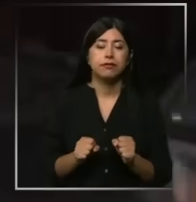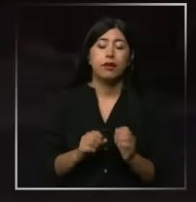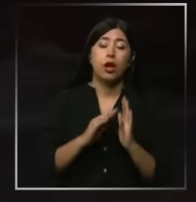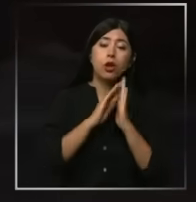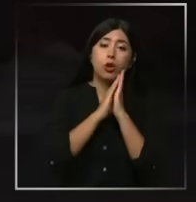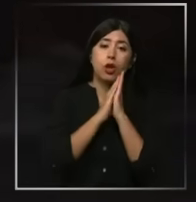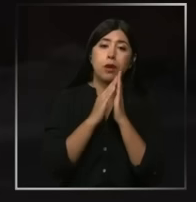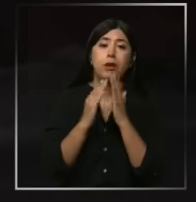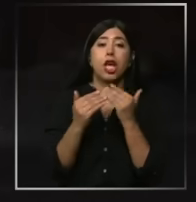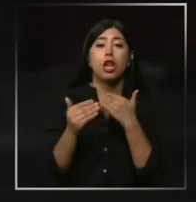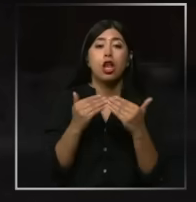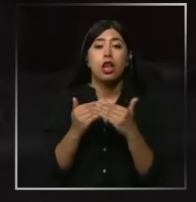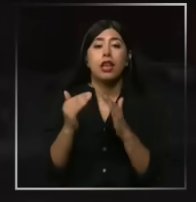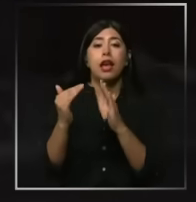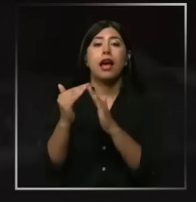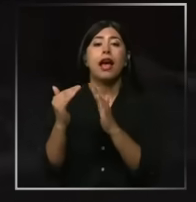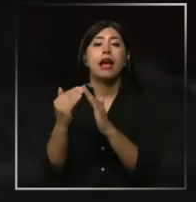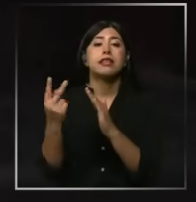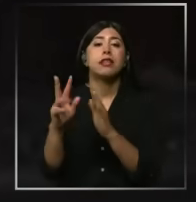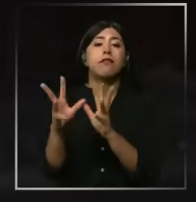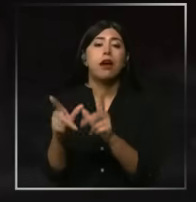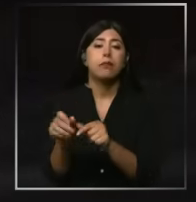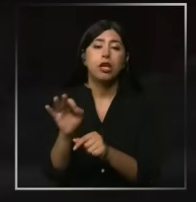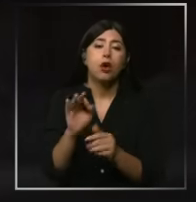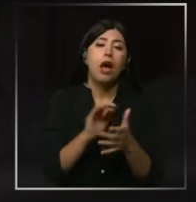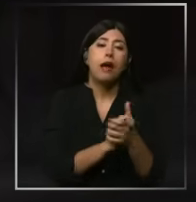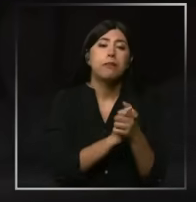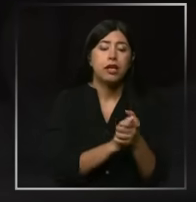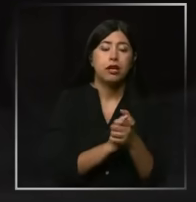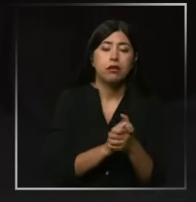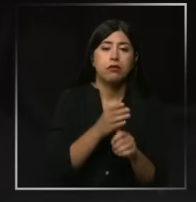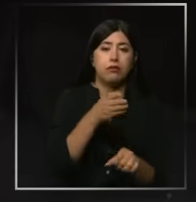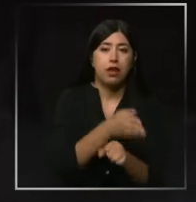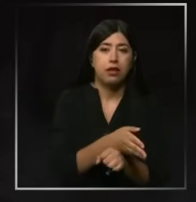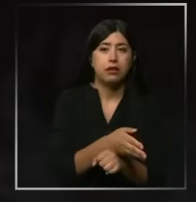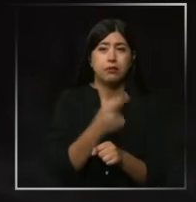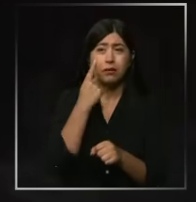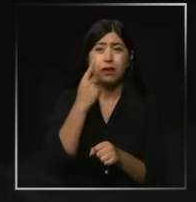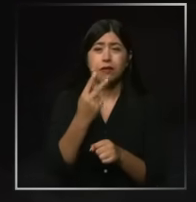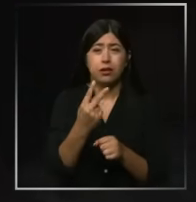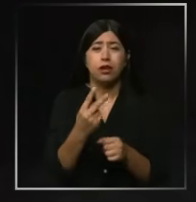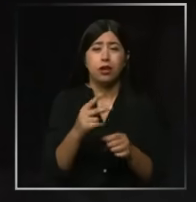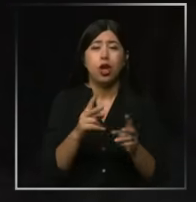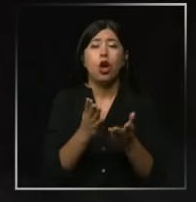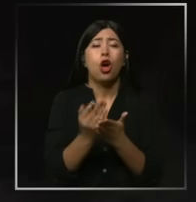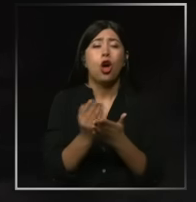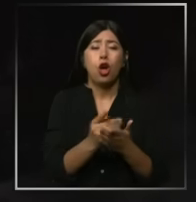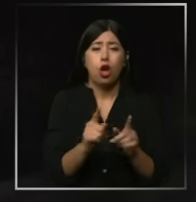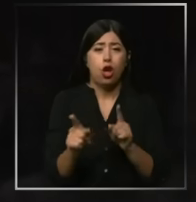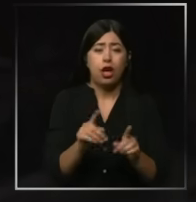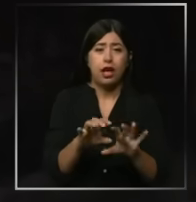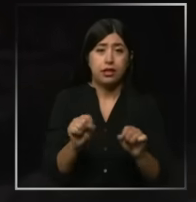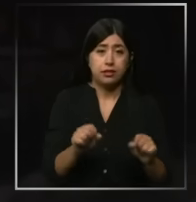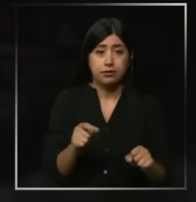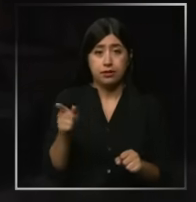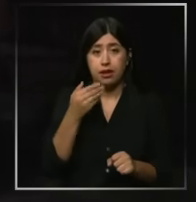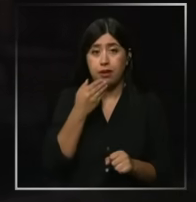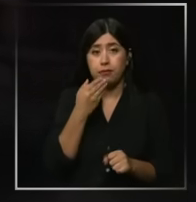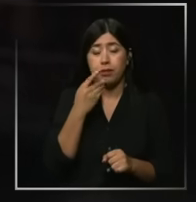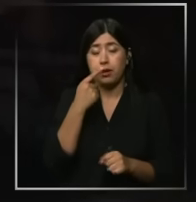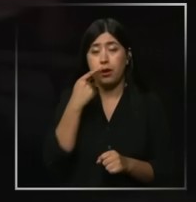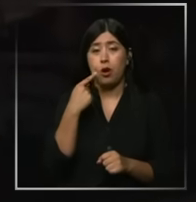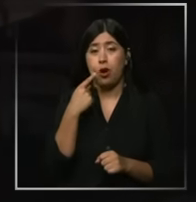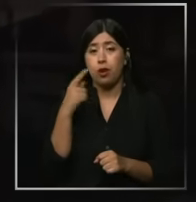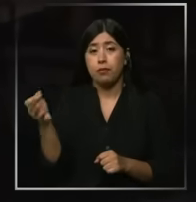pernoctar a la casa de algún familiar o de algún amigo, pero sí hemos visto que hay una organización, ahí lo escuchábamos recién nada más con este vecino,